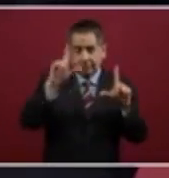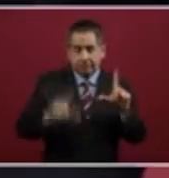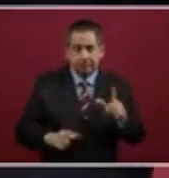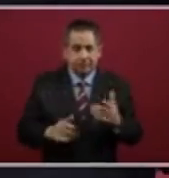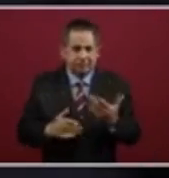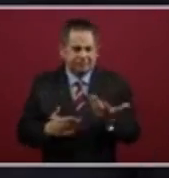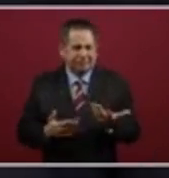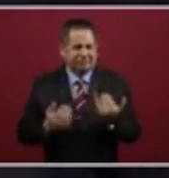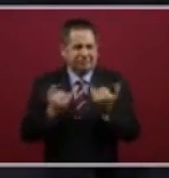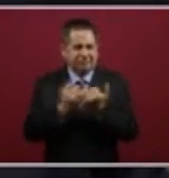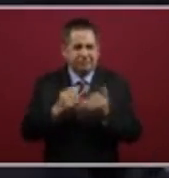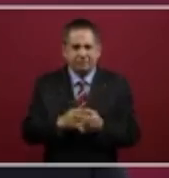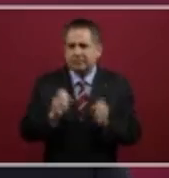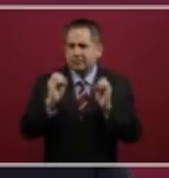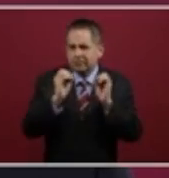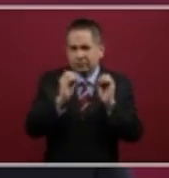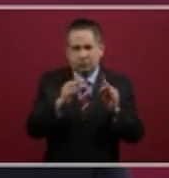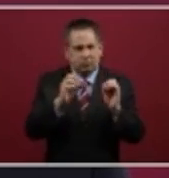oficinas.